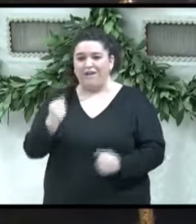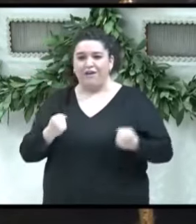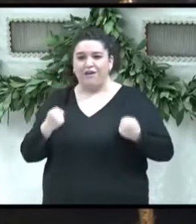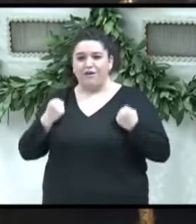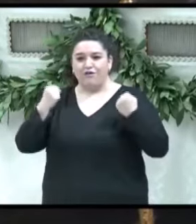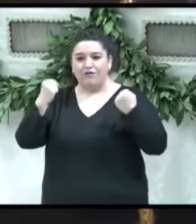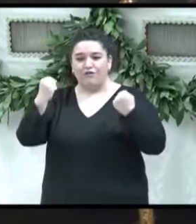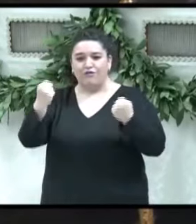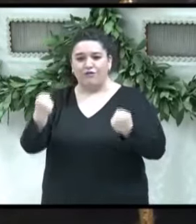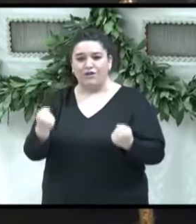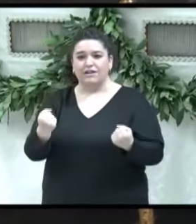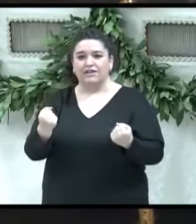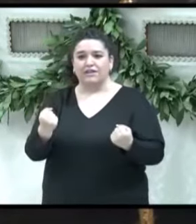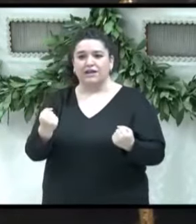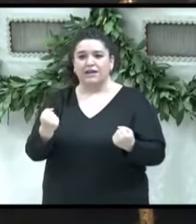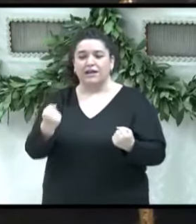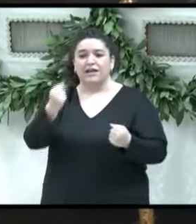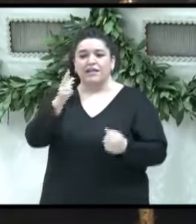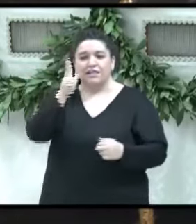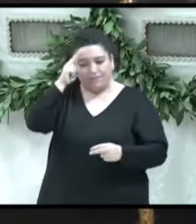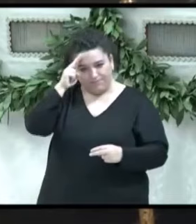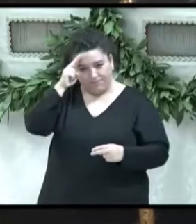fortaleza de